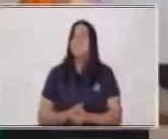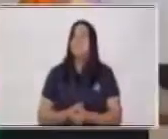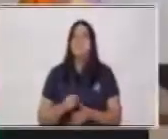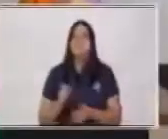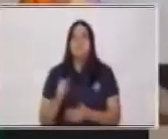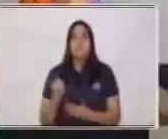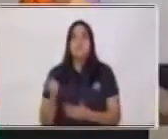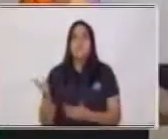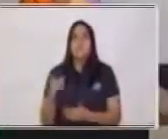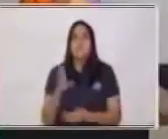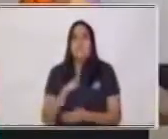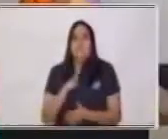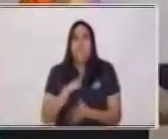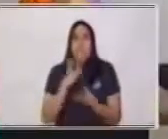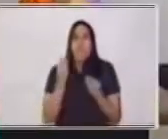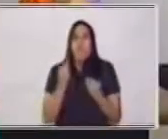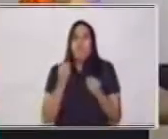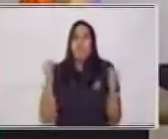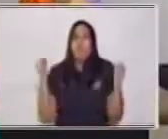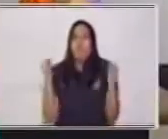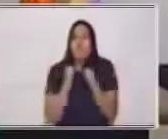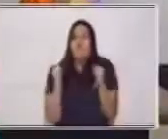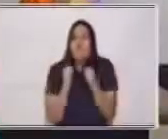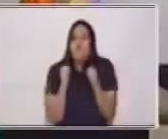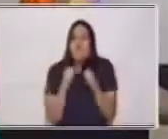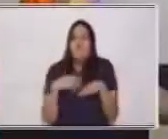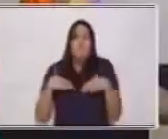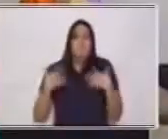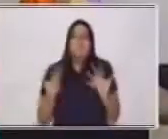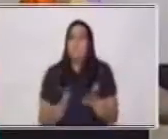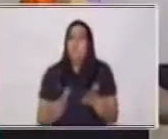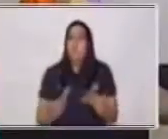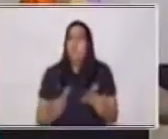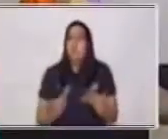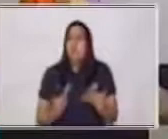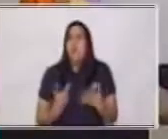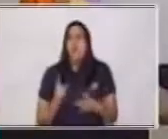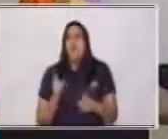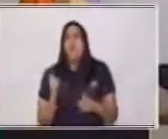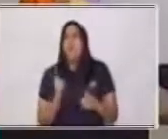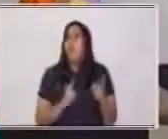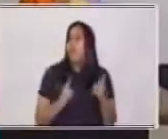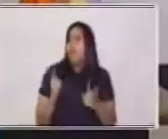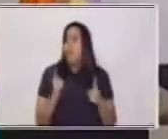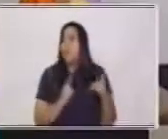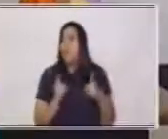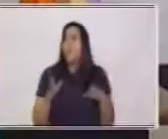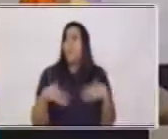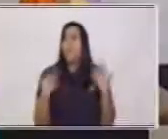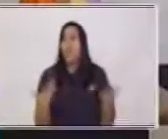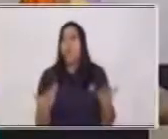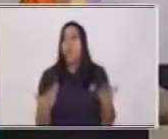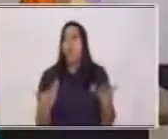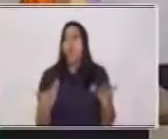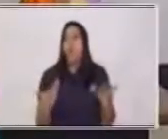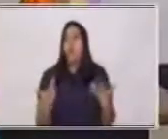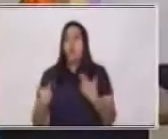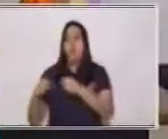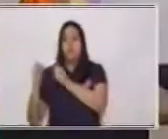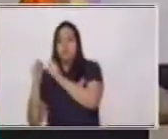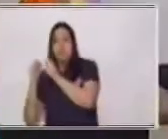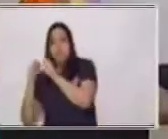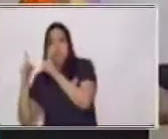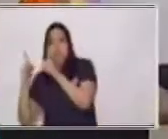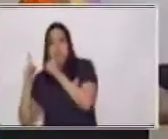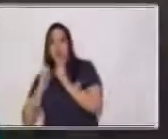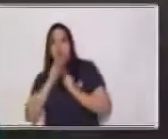Tengo mucho frío. ¿Qué tipo de oración será? Chequemos los signos que tiene. Sí, son los